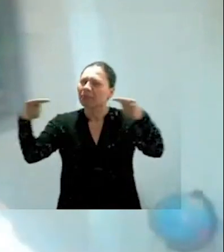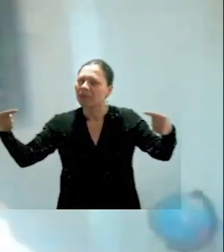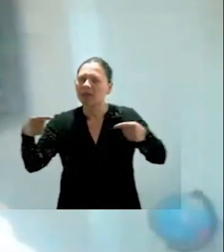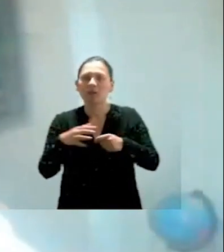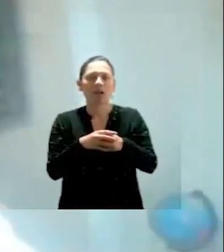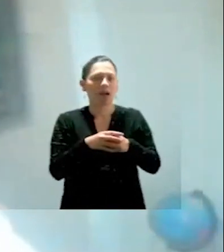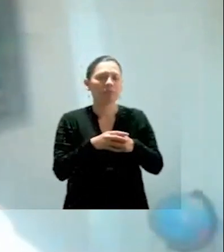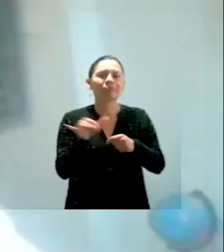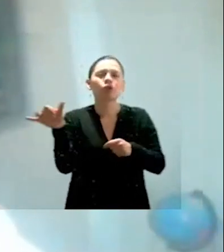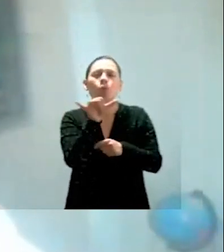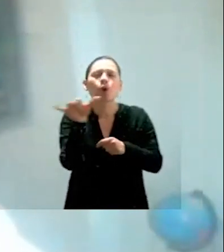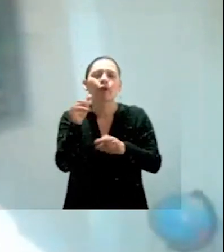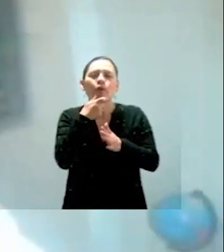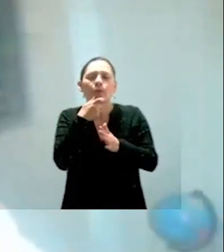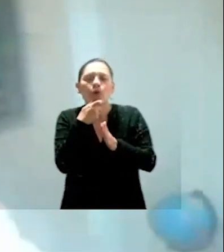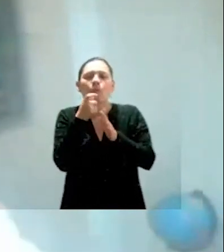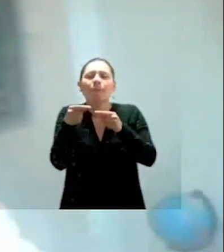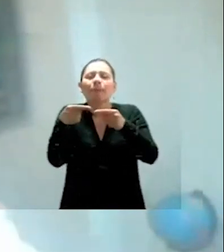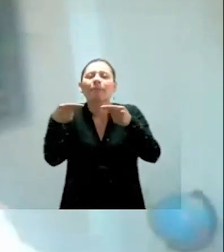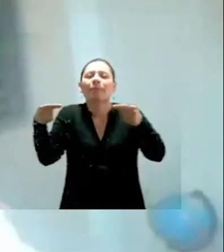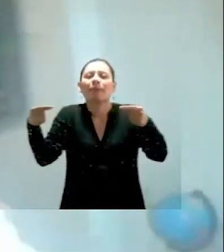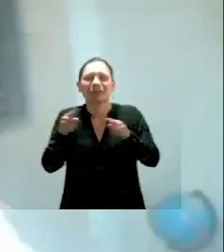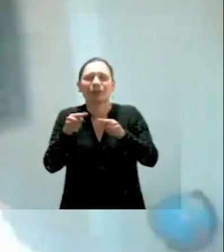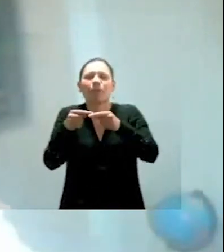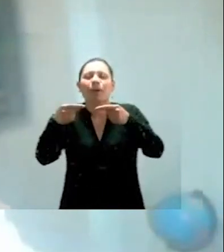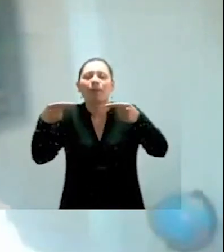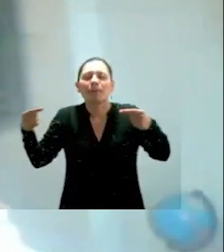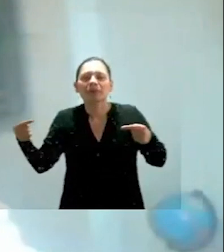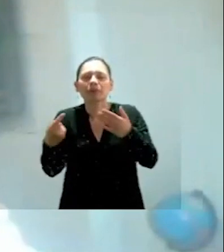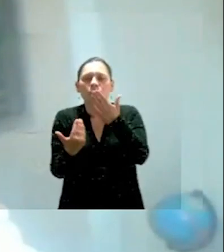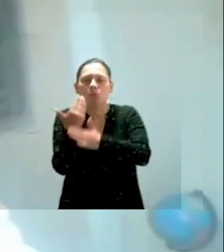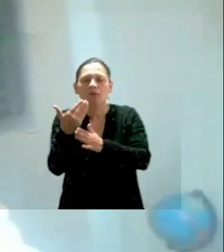eso todo ha sido claramente en beneficio de la tutela.